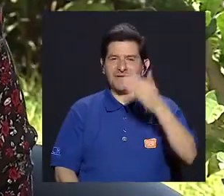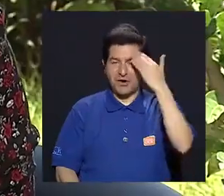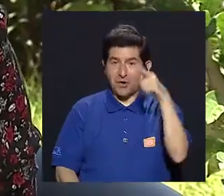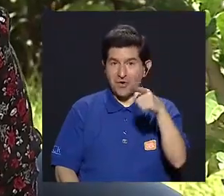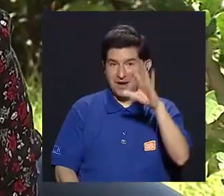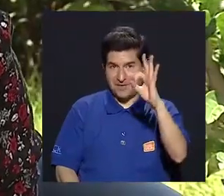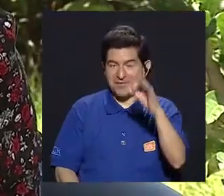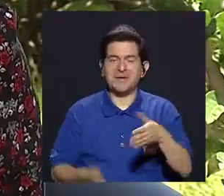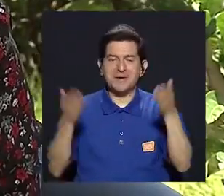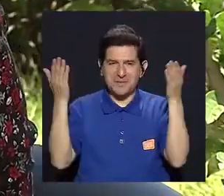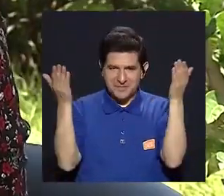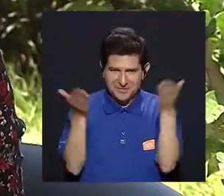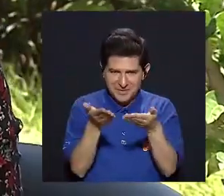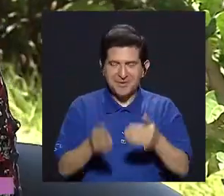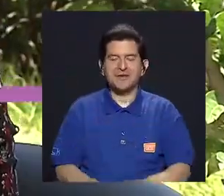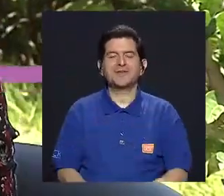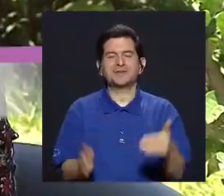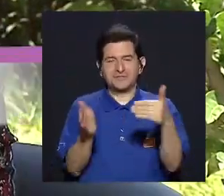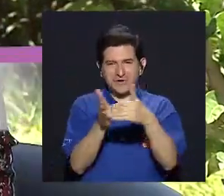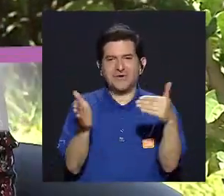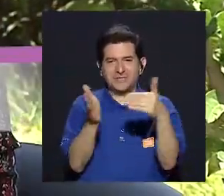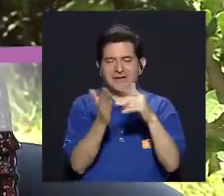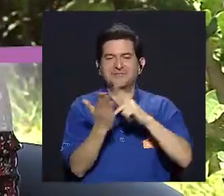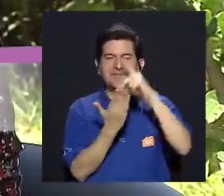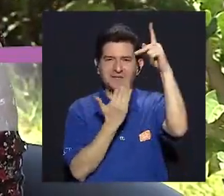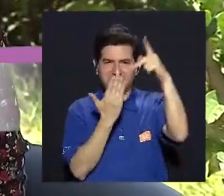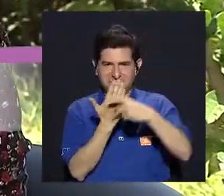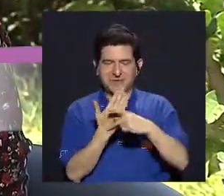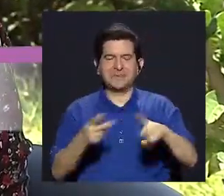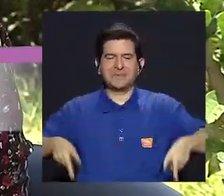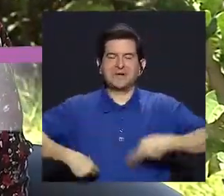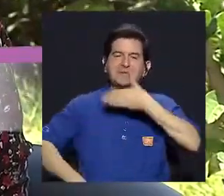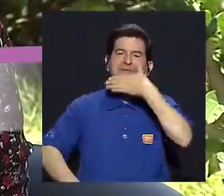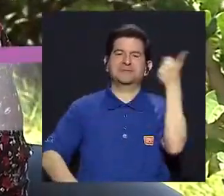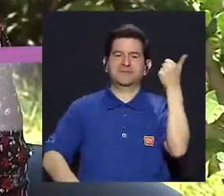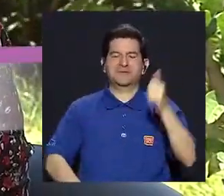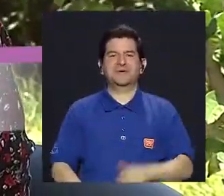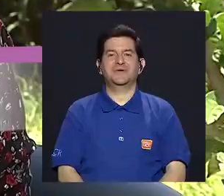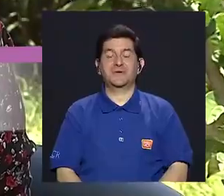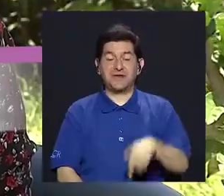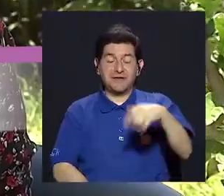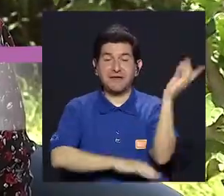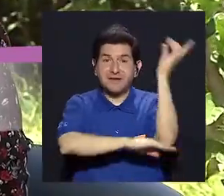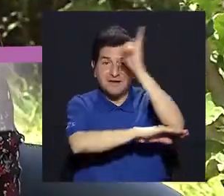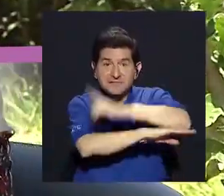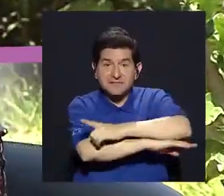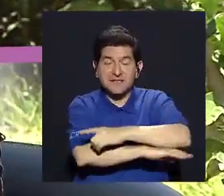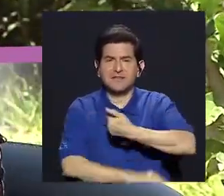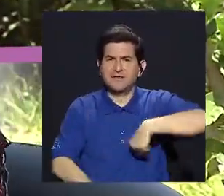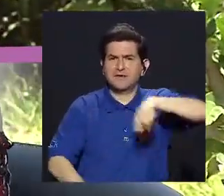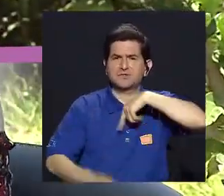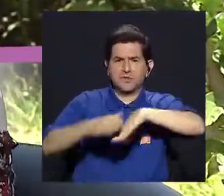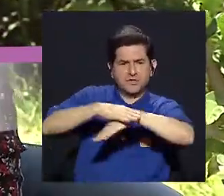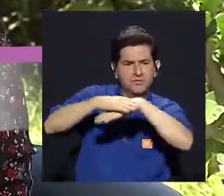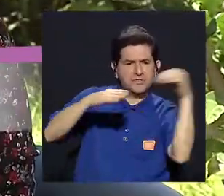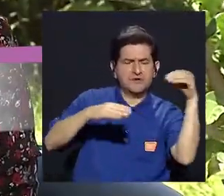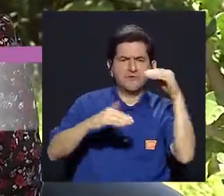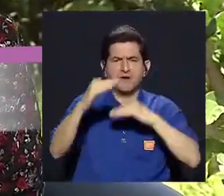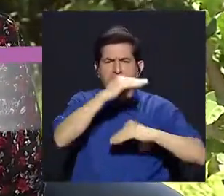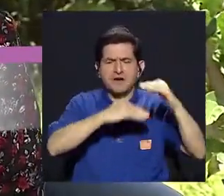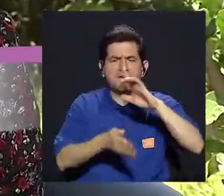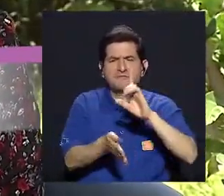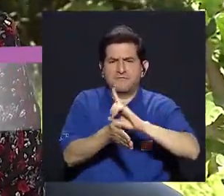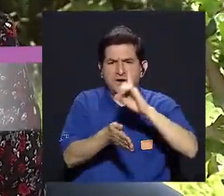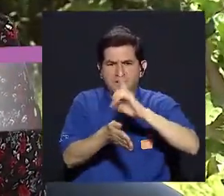hola que tal bienvenidos y bienvenidas una vez más a su programa vivir mejor el día de hoy nos encontramos desde las afueras